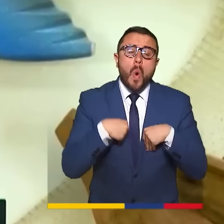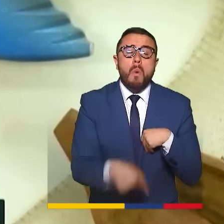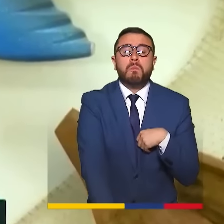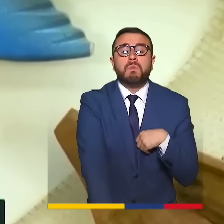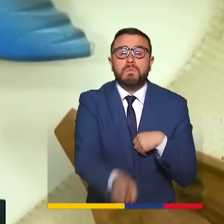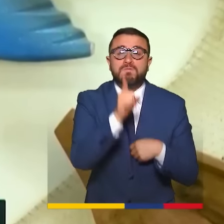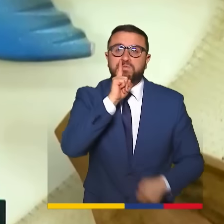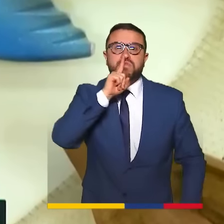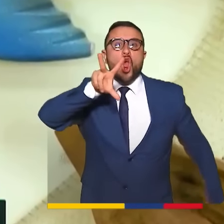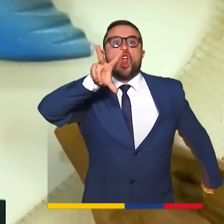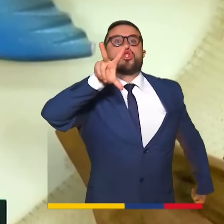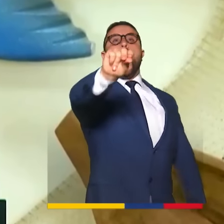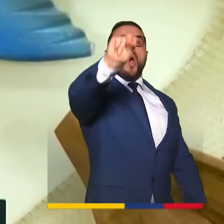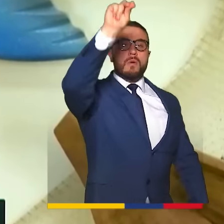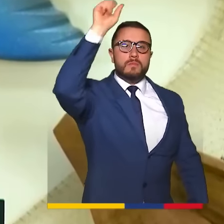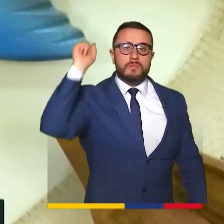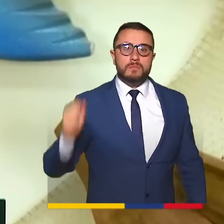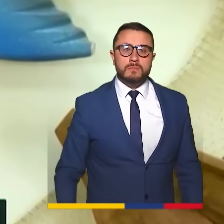ante la injusticia.